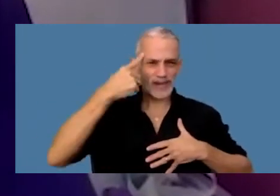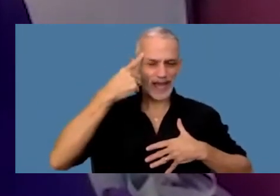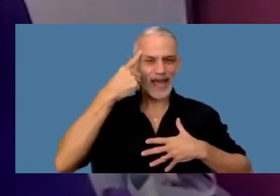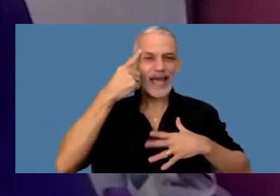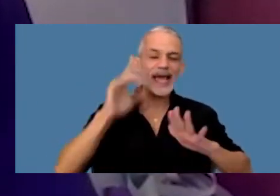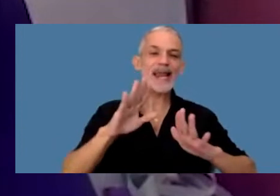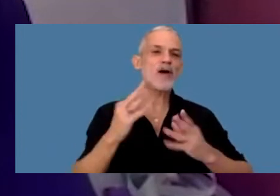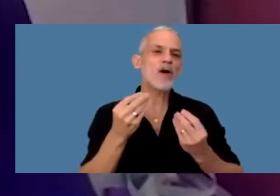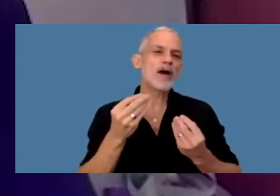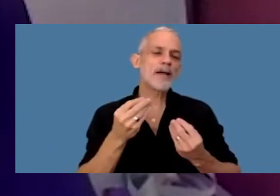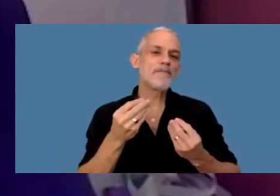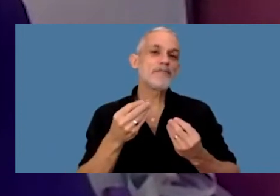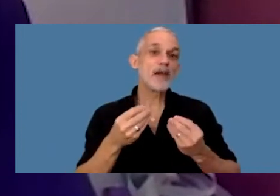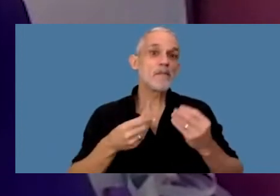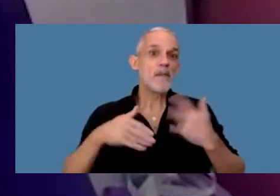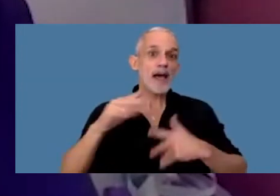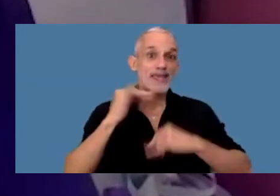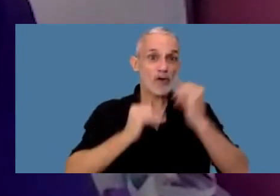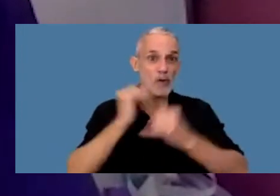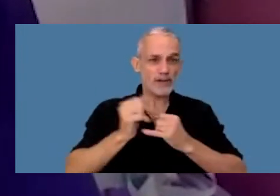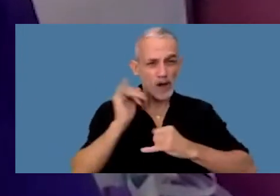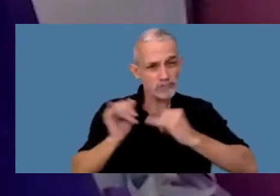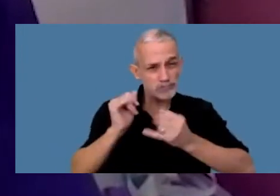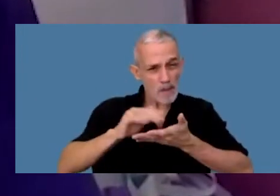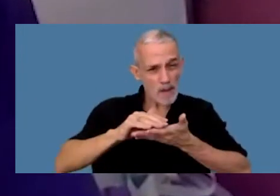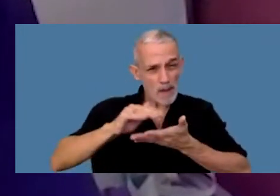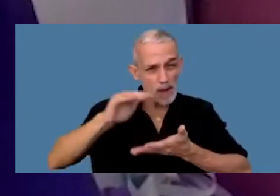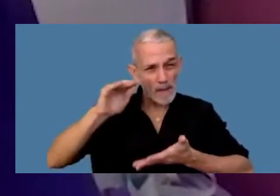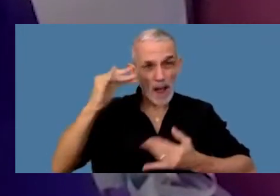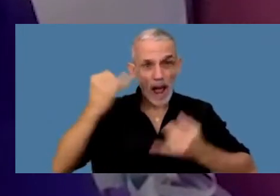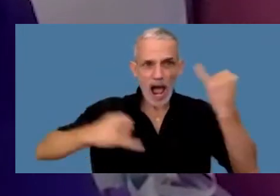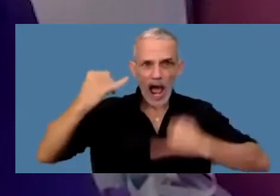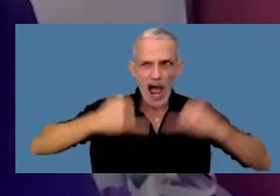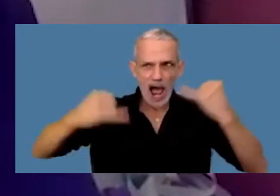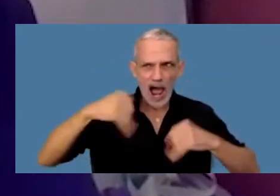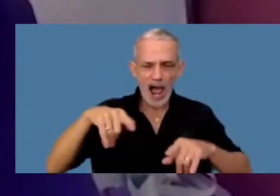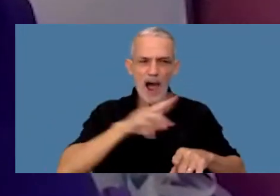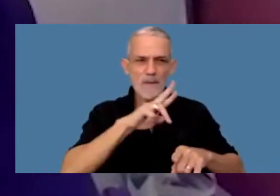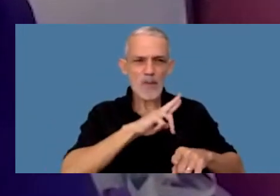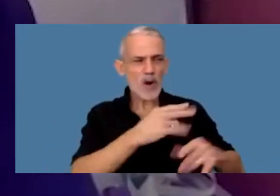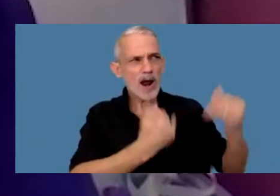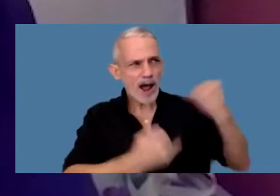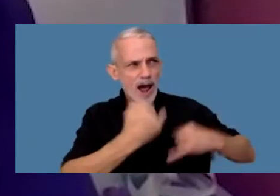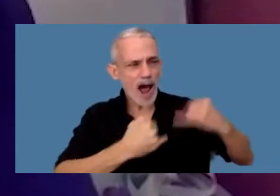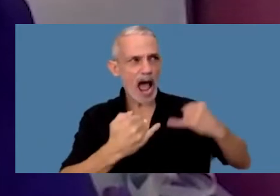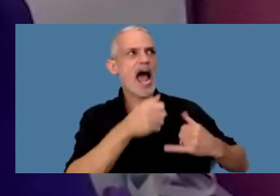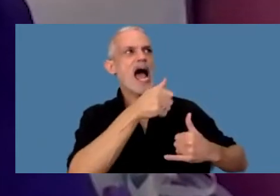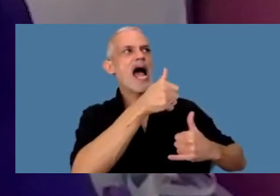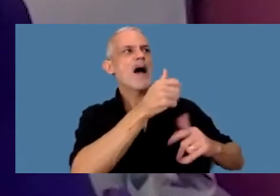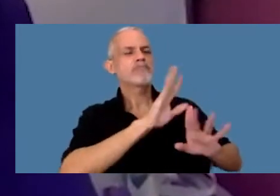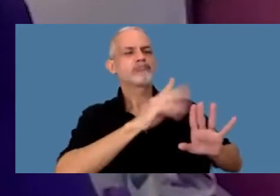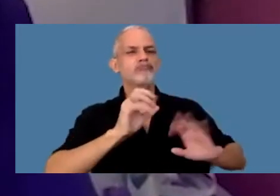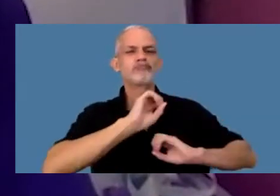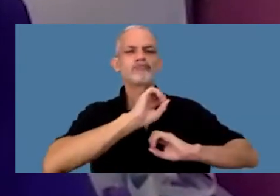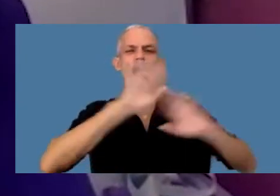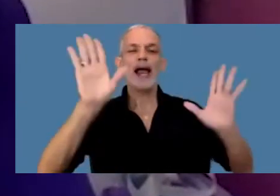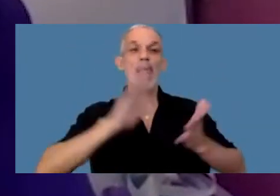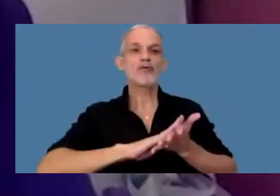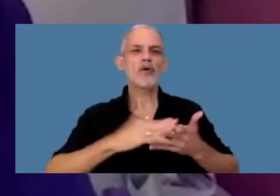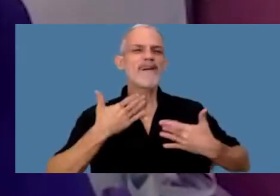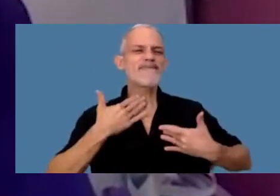encuentros, visitas, charlas, siempre estar disponible para esa mujer, para